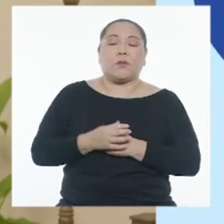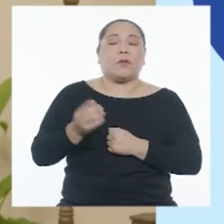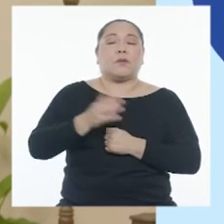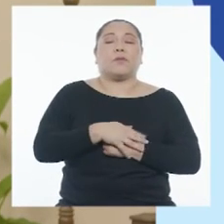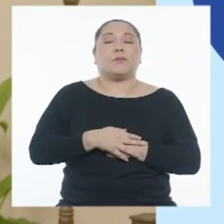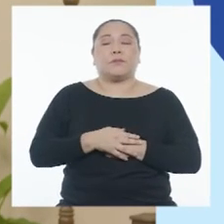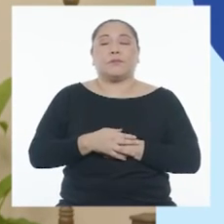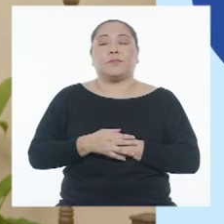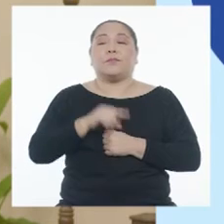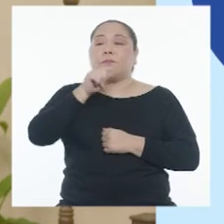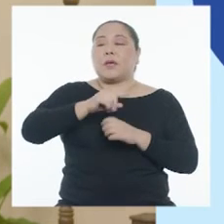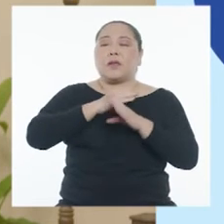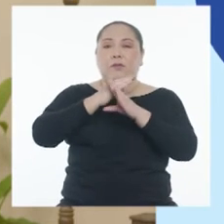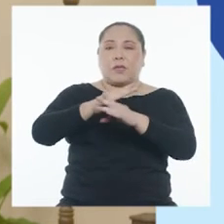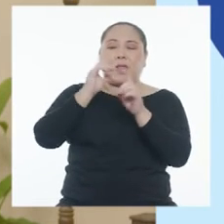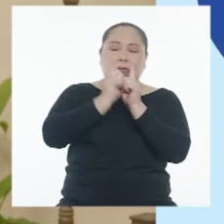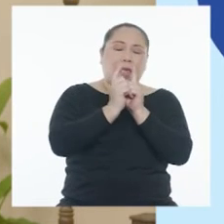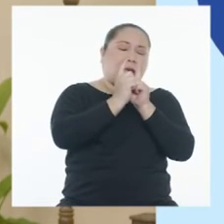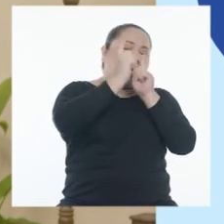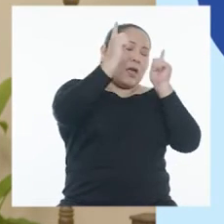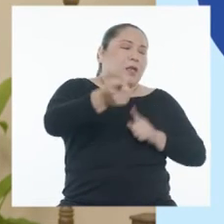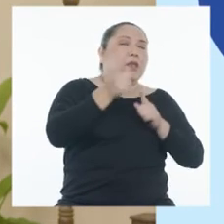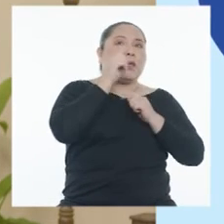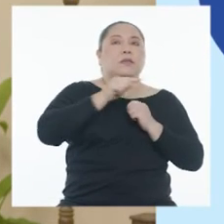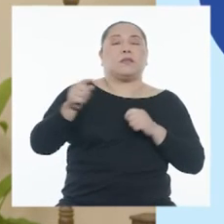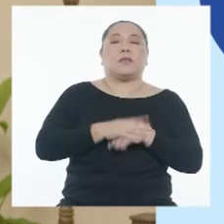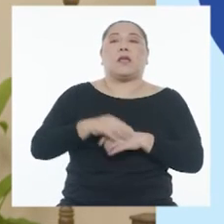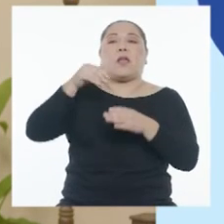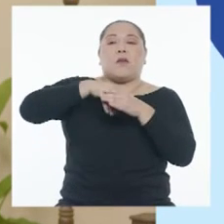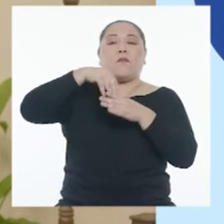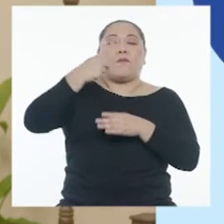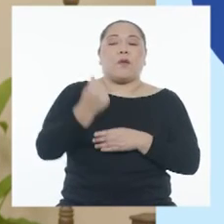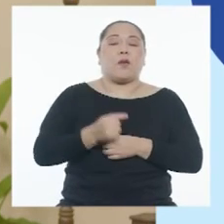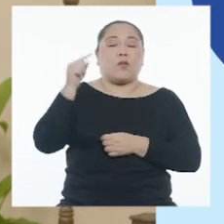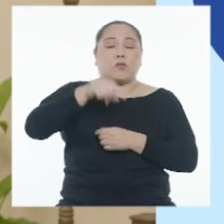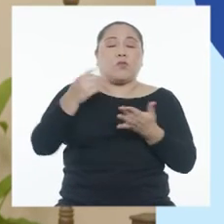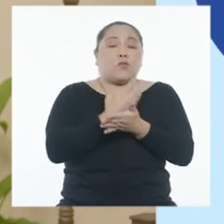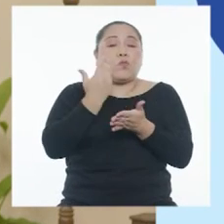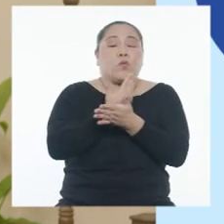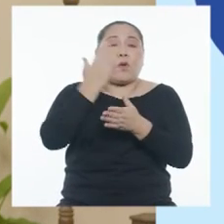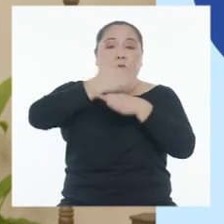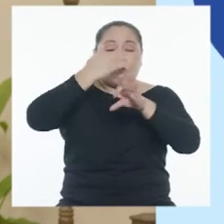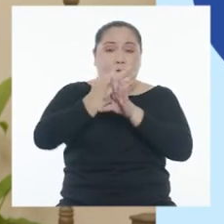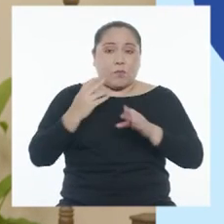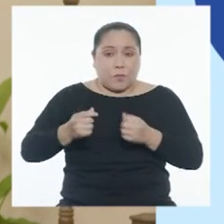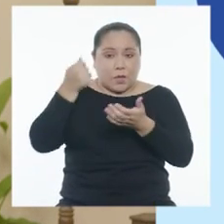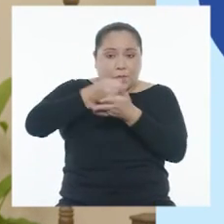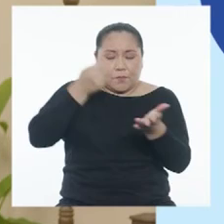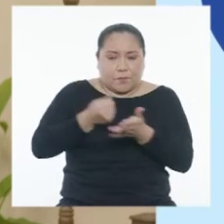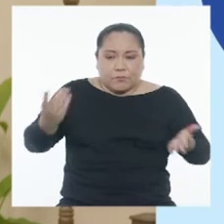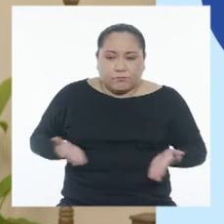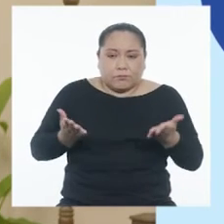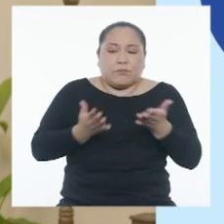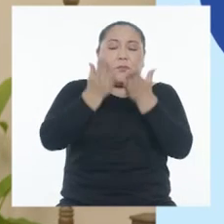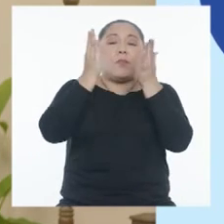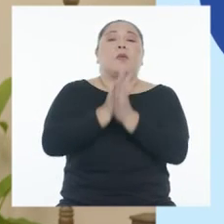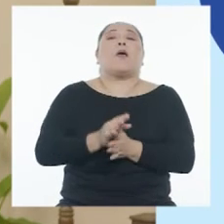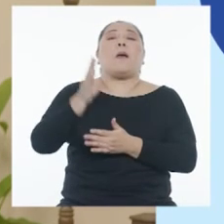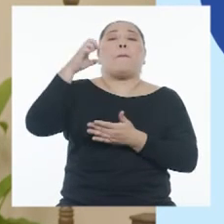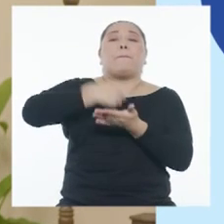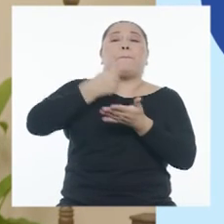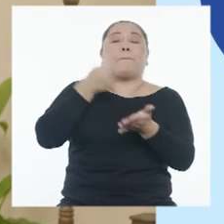cajero automático, para evitar largas colas en el banco. Esta es una nueva modalidad de pago que viene impulsando Pensión